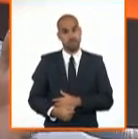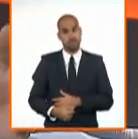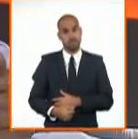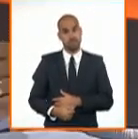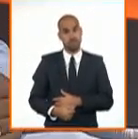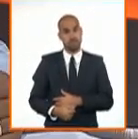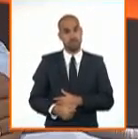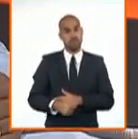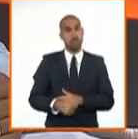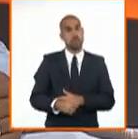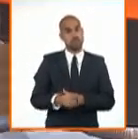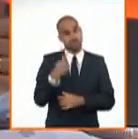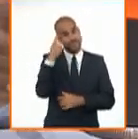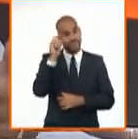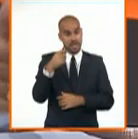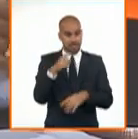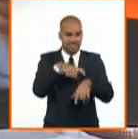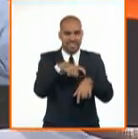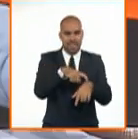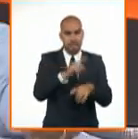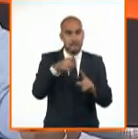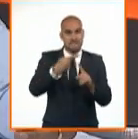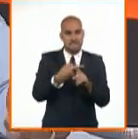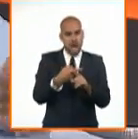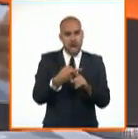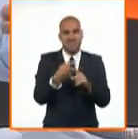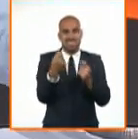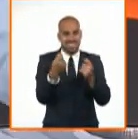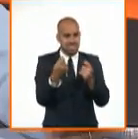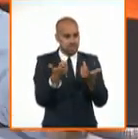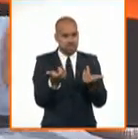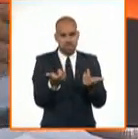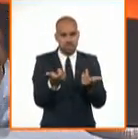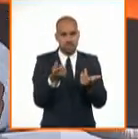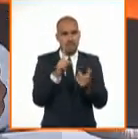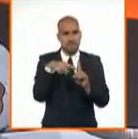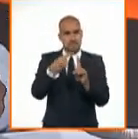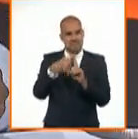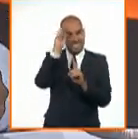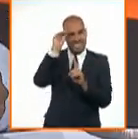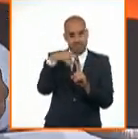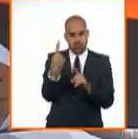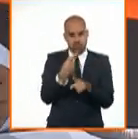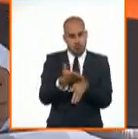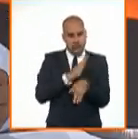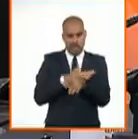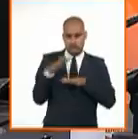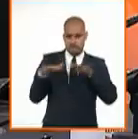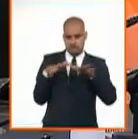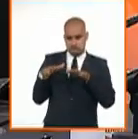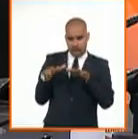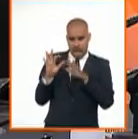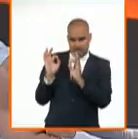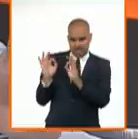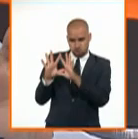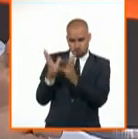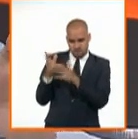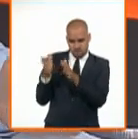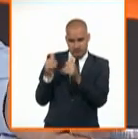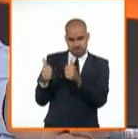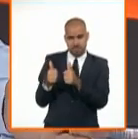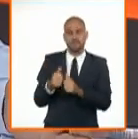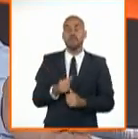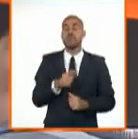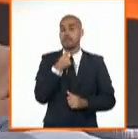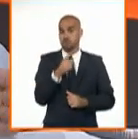es dinero y es también la anticipación y la oportunidad que hay que tener para poderlo hacer y qué tiempo nosotros necesitamos para poder